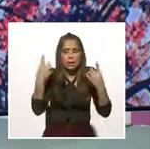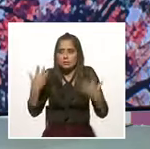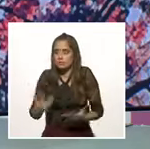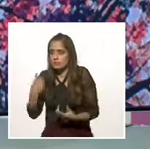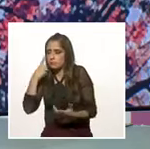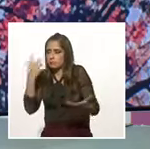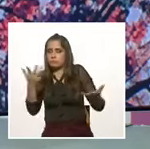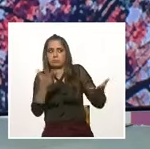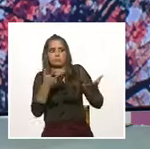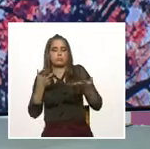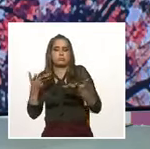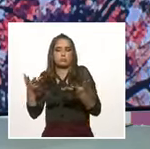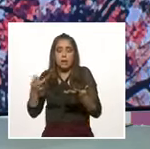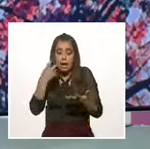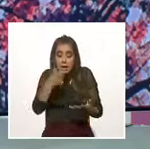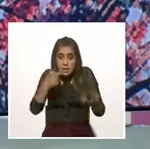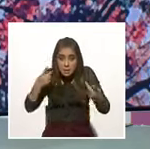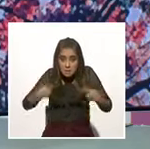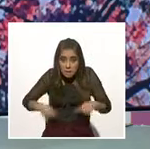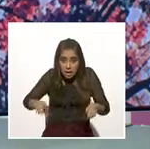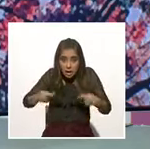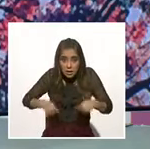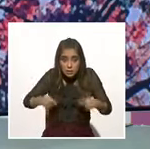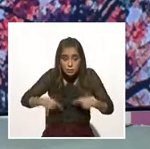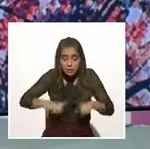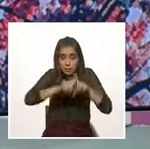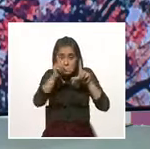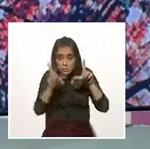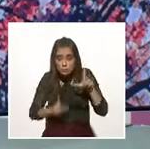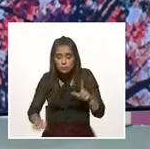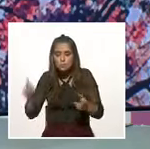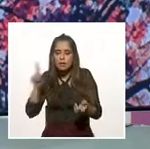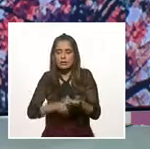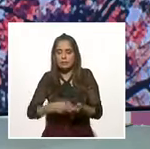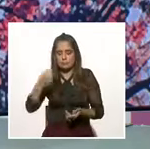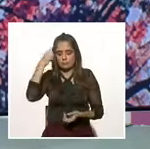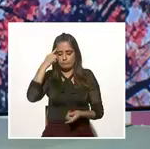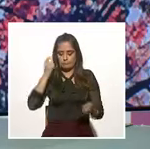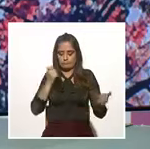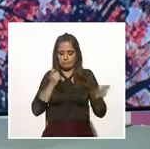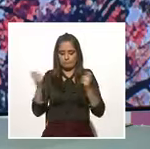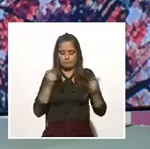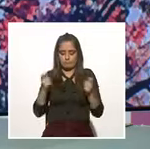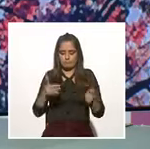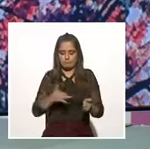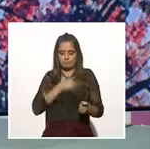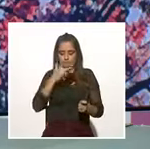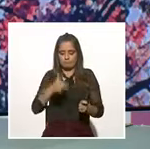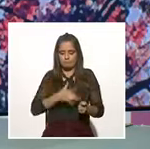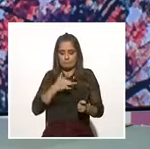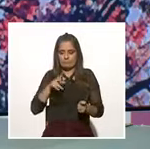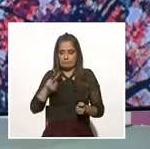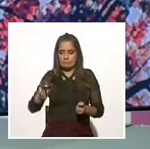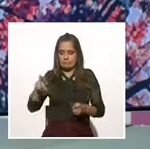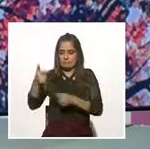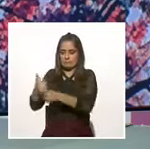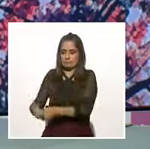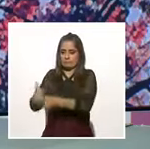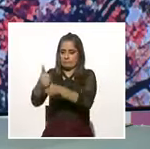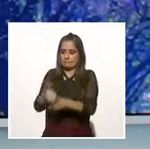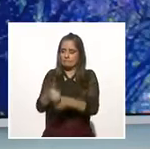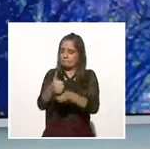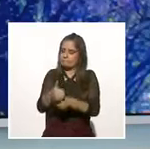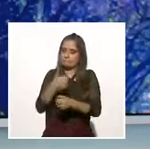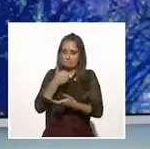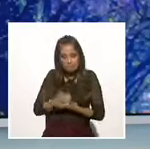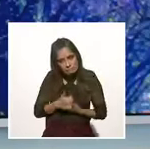Entonces, ahí le damos espacio a nuestra capacidad emocional, a nuestra capacidad de sentir empatía por el otro, ¿no? Nada menos hace